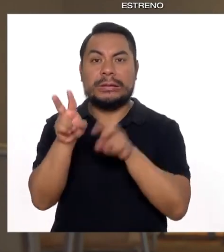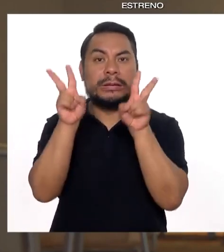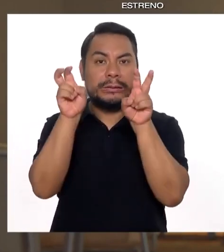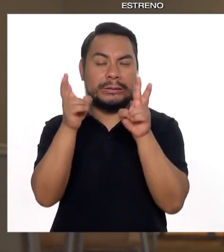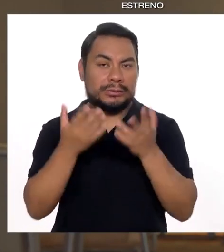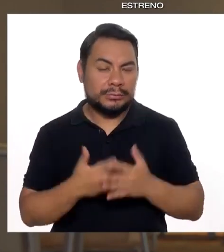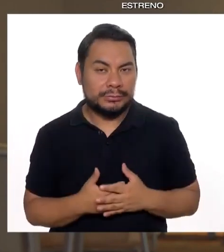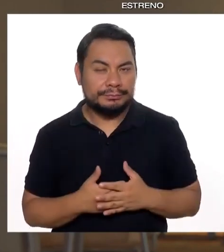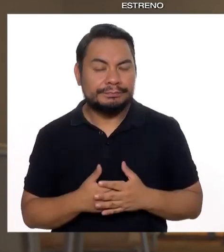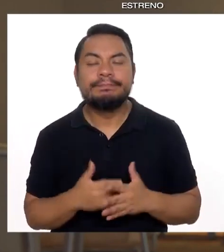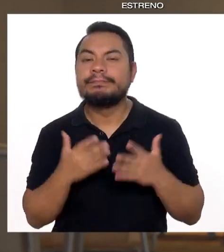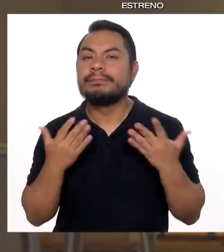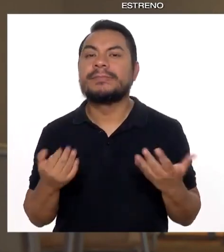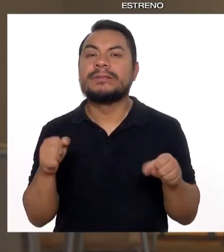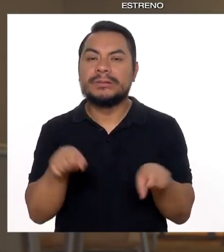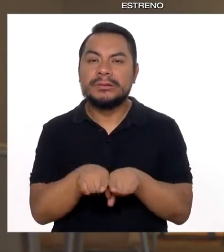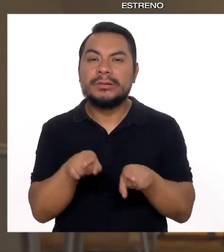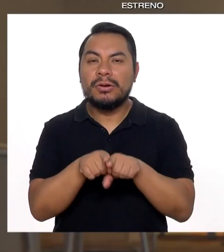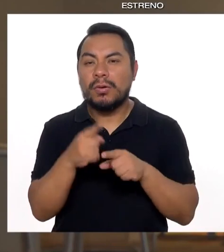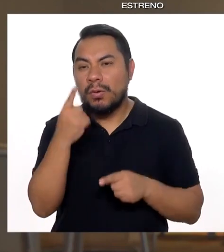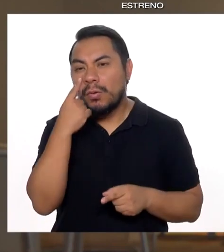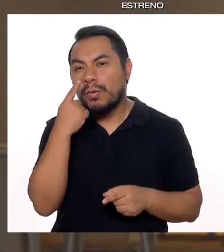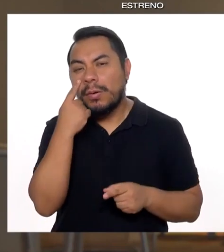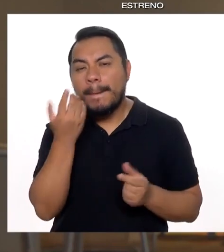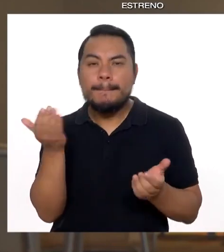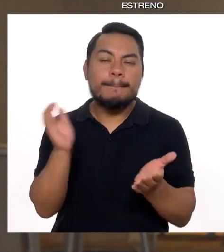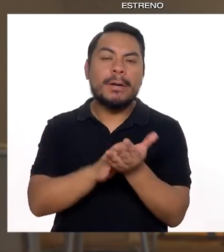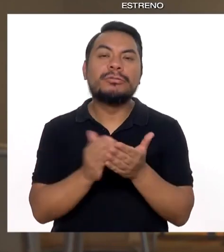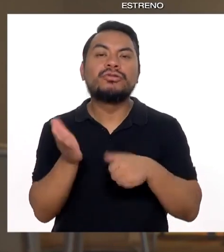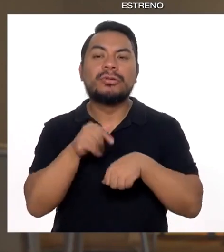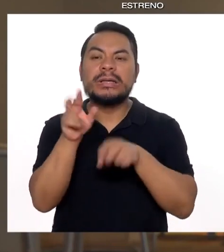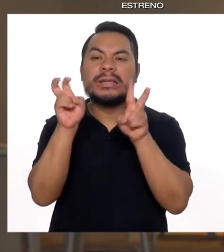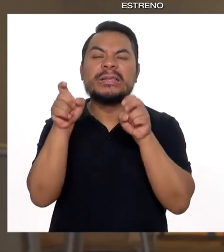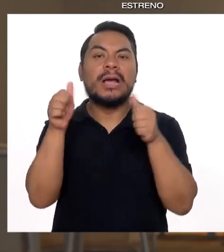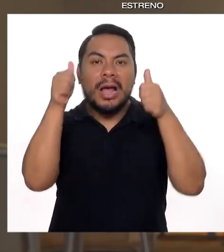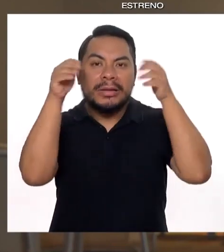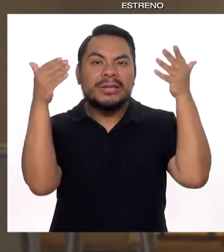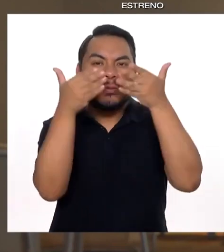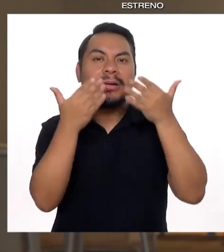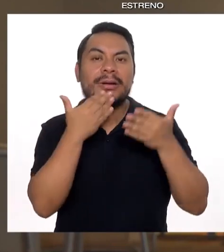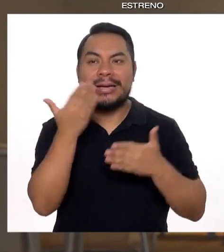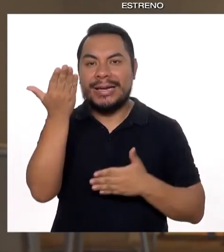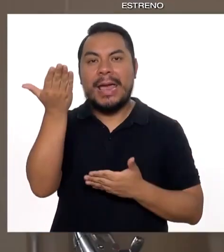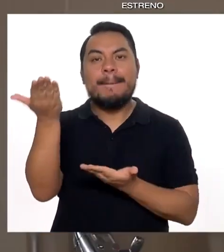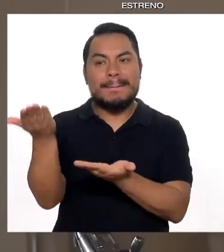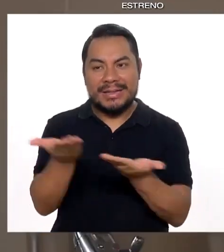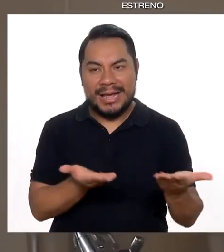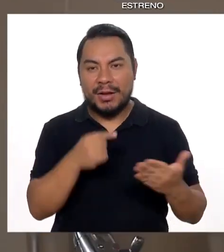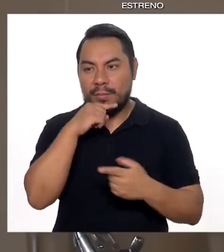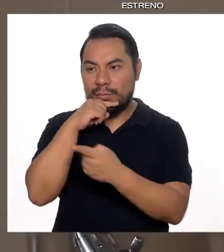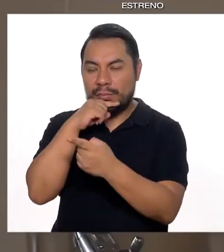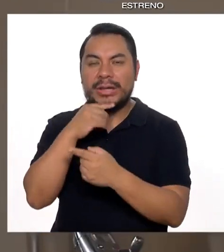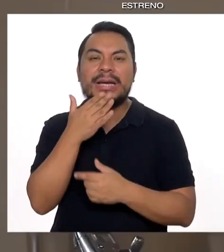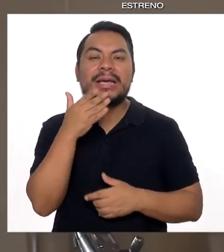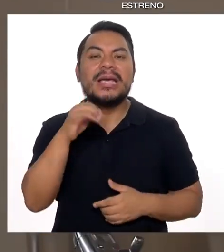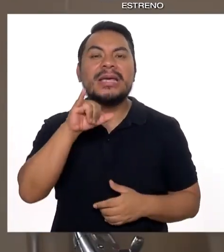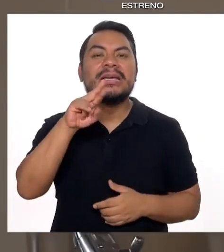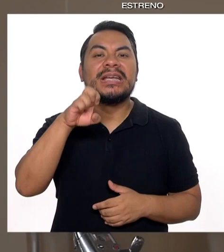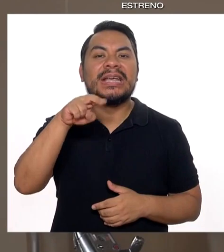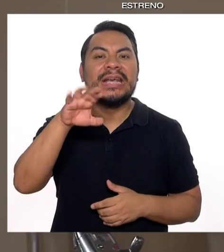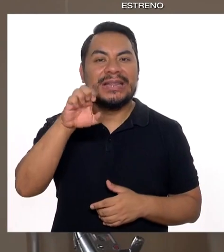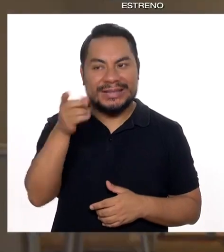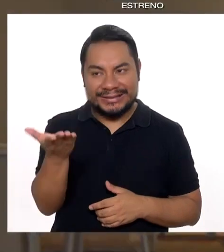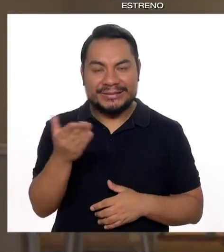este tema. Y por supuesto, para conocer más sobre el autismo, tenemos una invitada. Con nosotros,